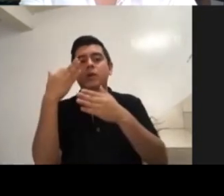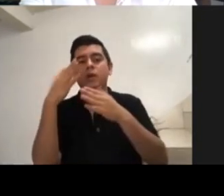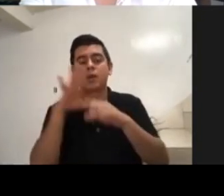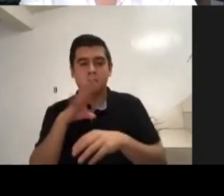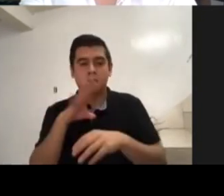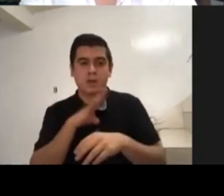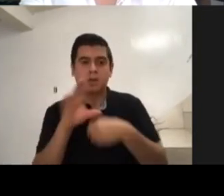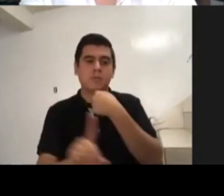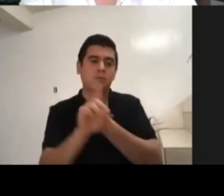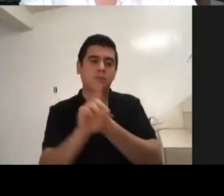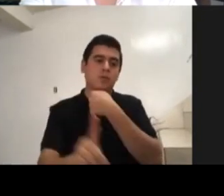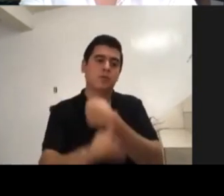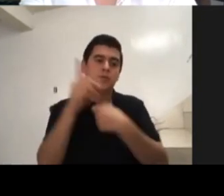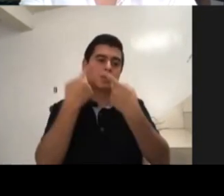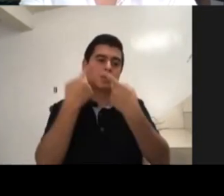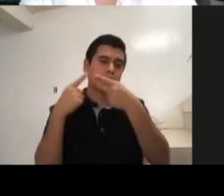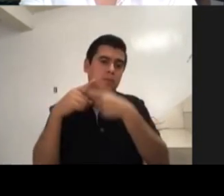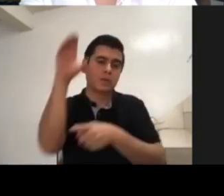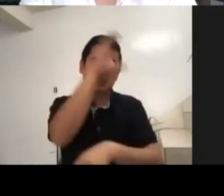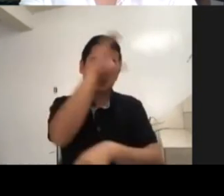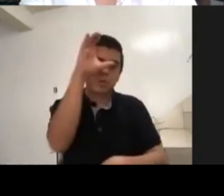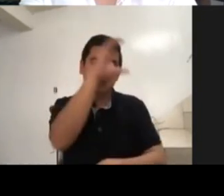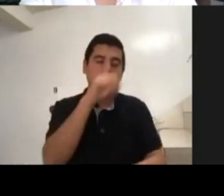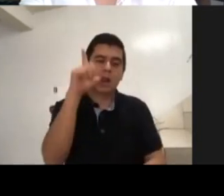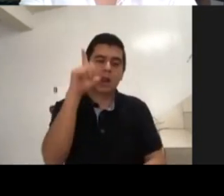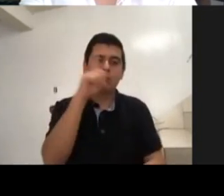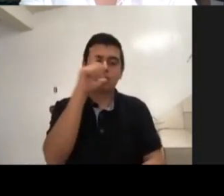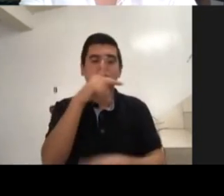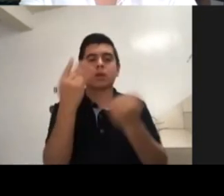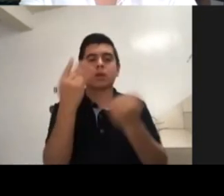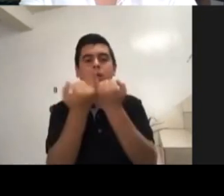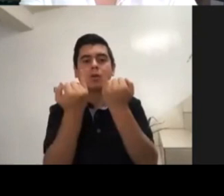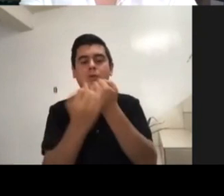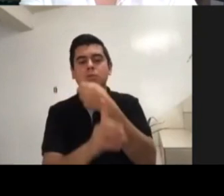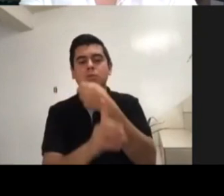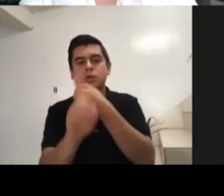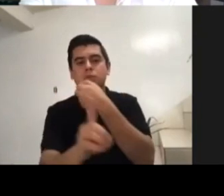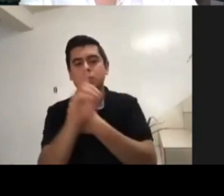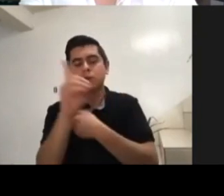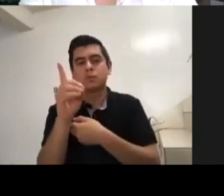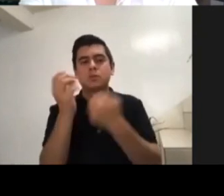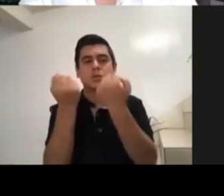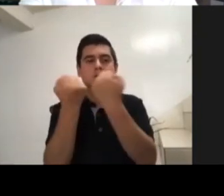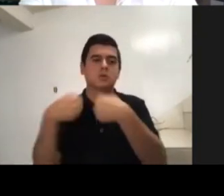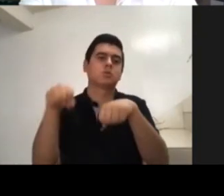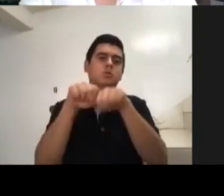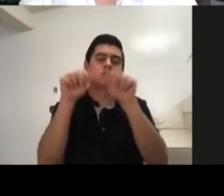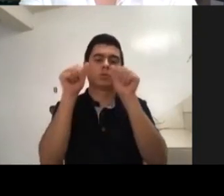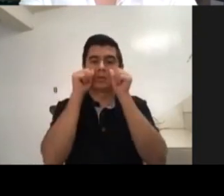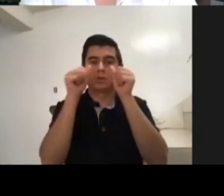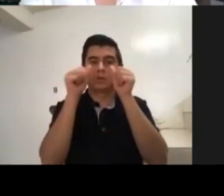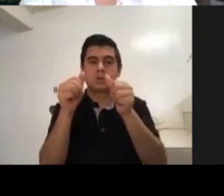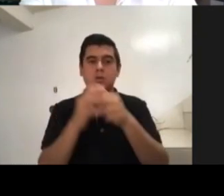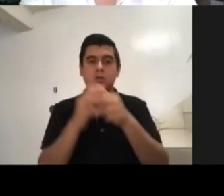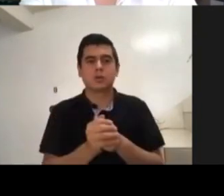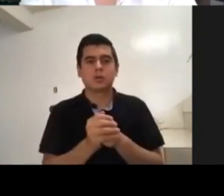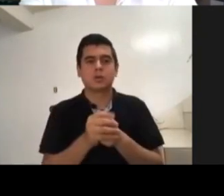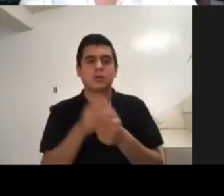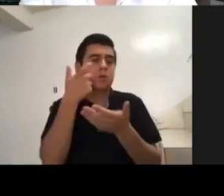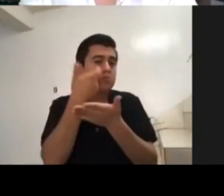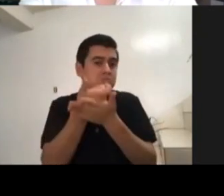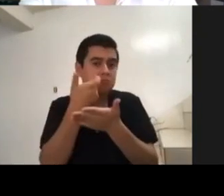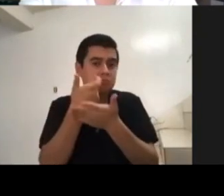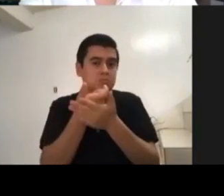a la diversidad cultural y lingüística. Porque hay problemas sociales de atención a la diversidad socioeconómica, que también